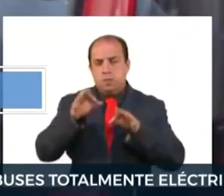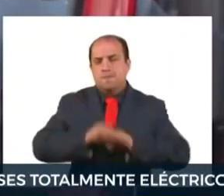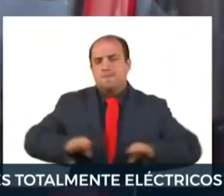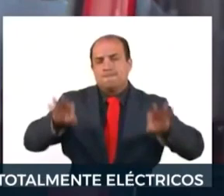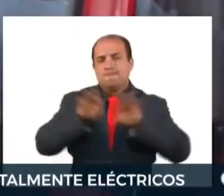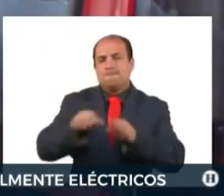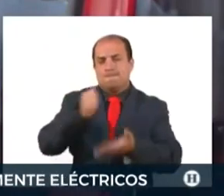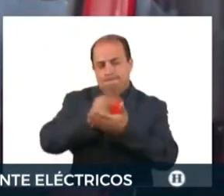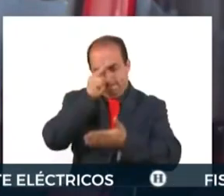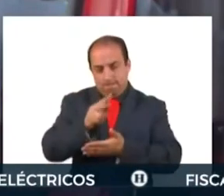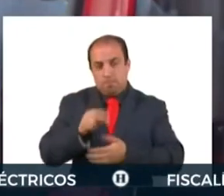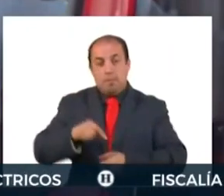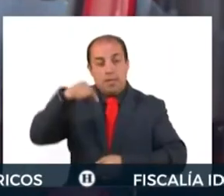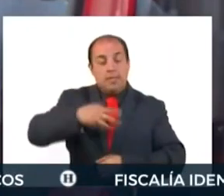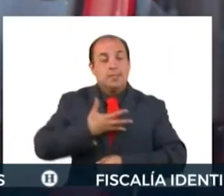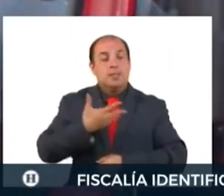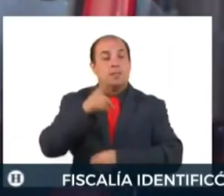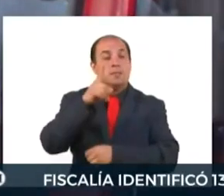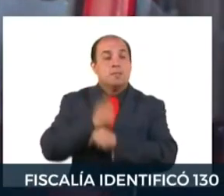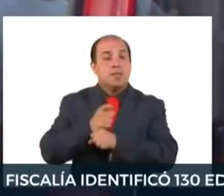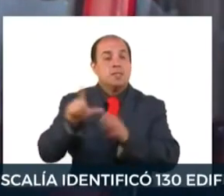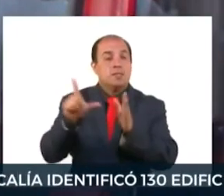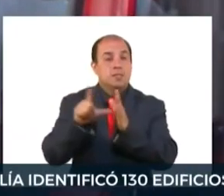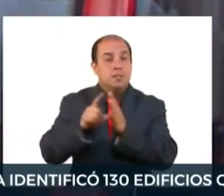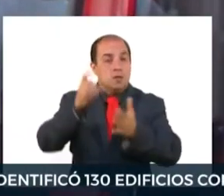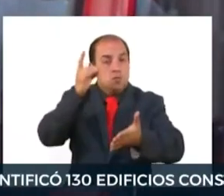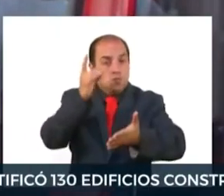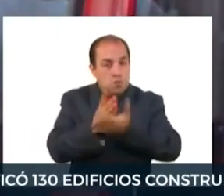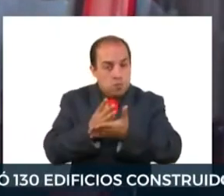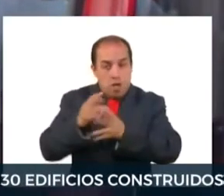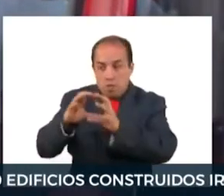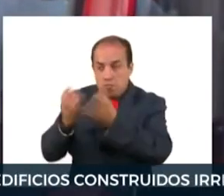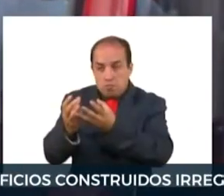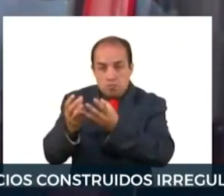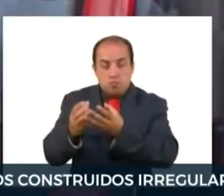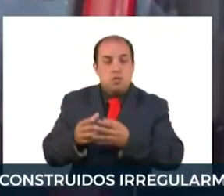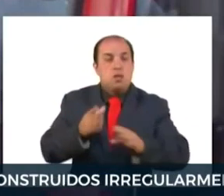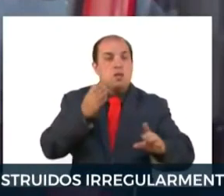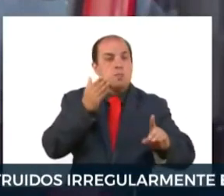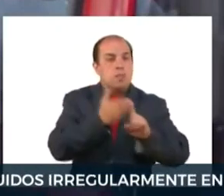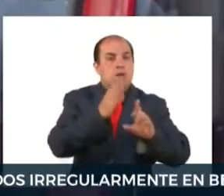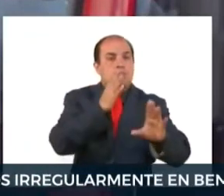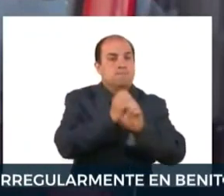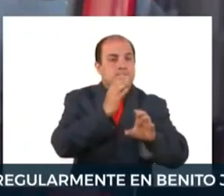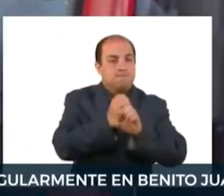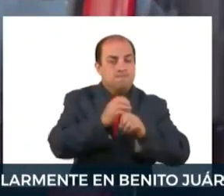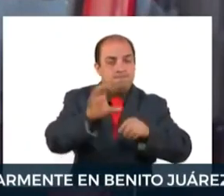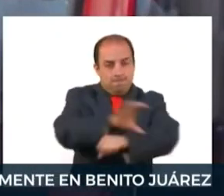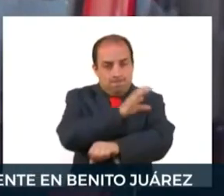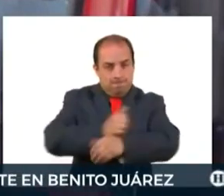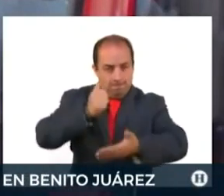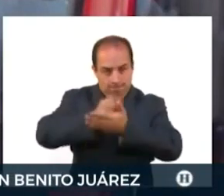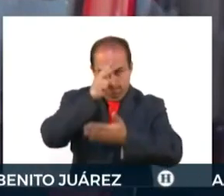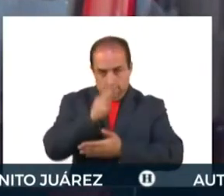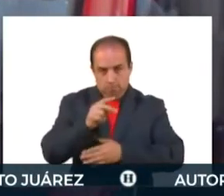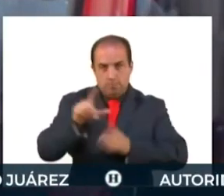México. Tener la primera línea única en el mundo de metrobuses eléctricos en la ciudad,